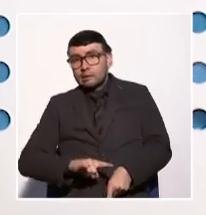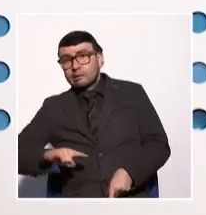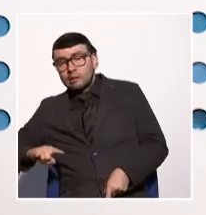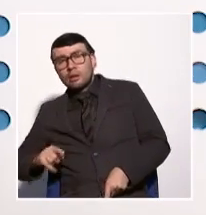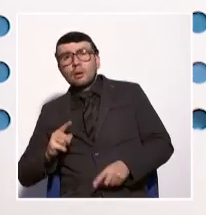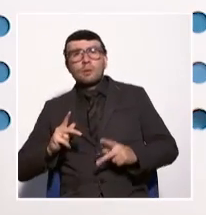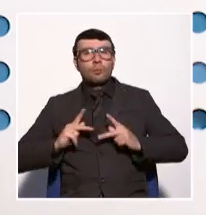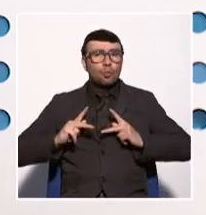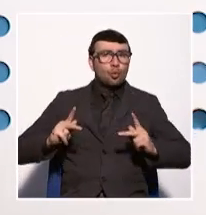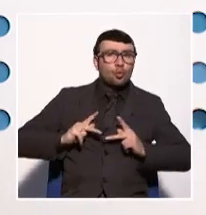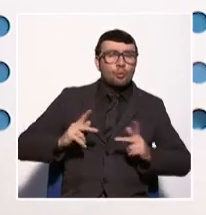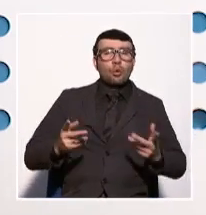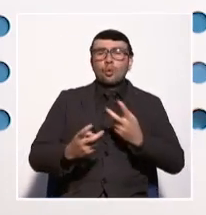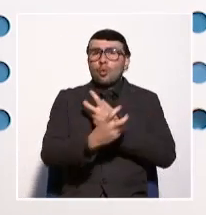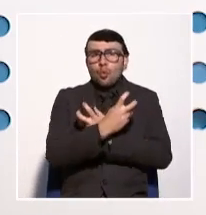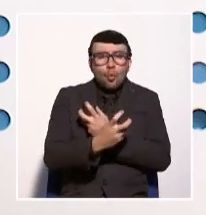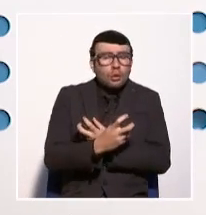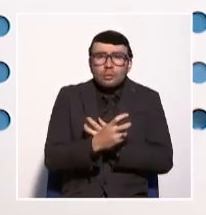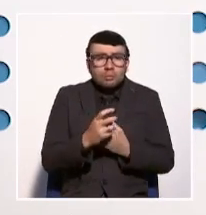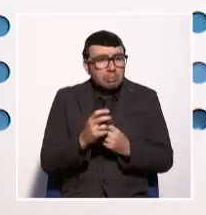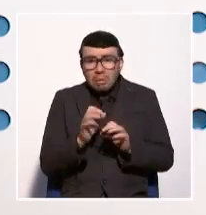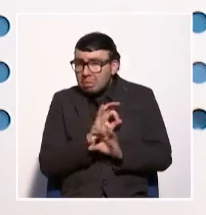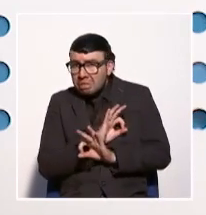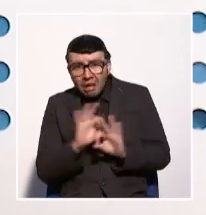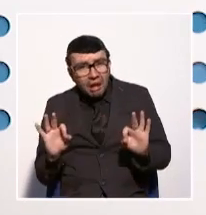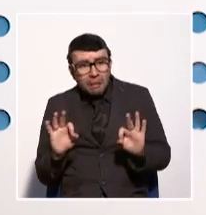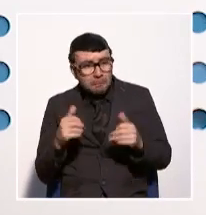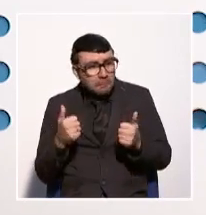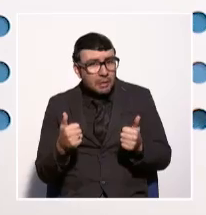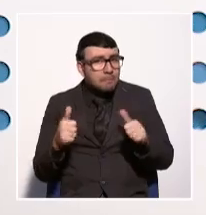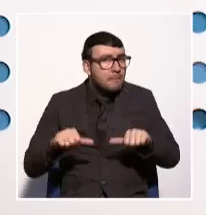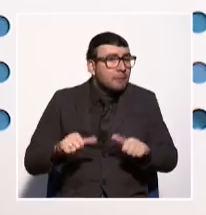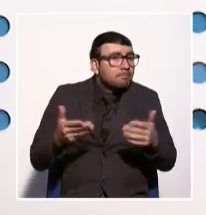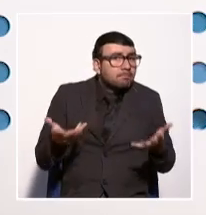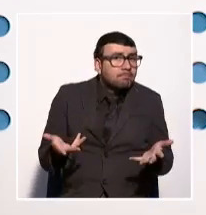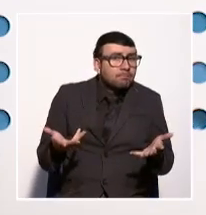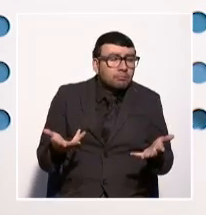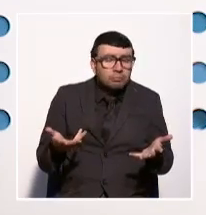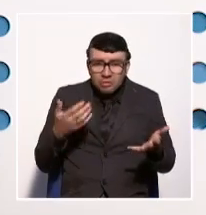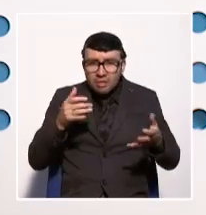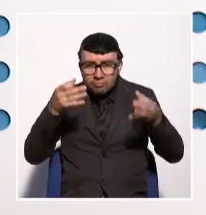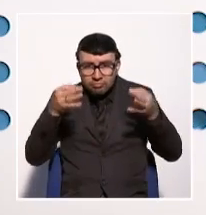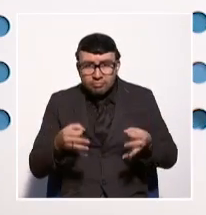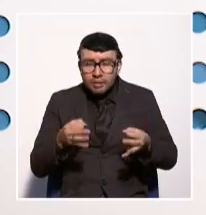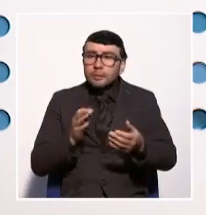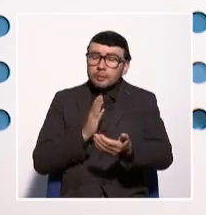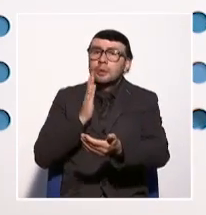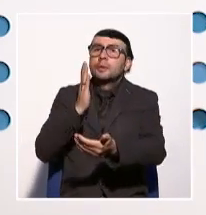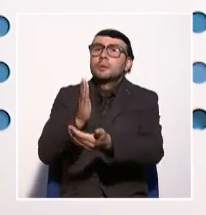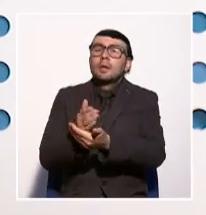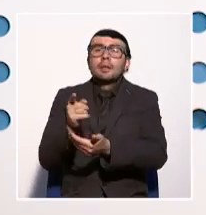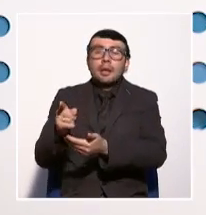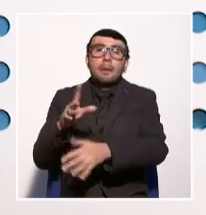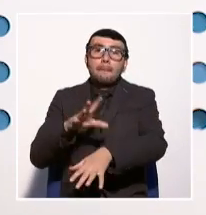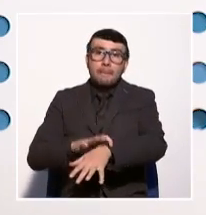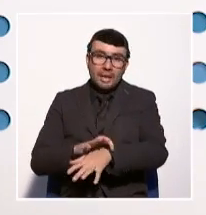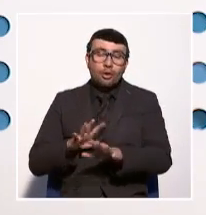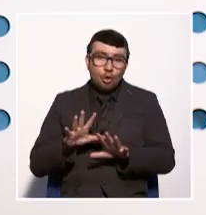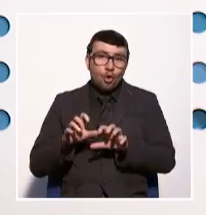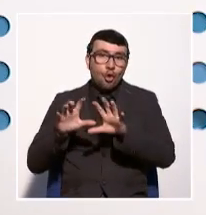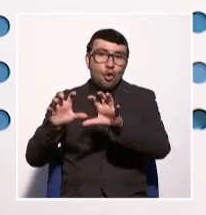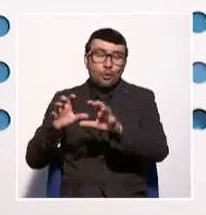hueso y después de que se tiene todo un protocolo establecido lo ve el oncólogo y entonces el oncólogo